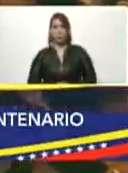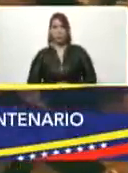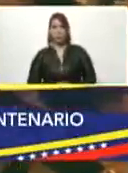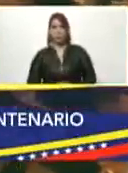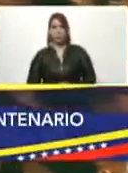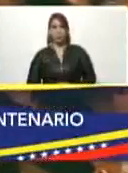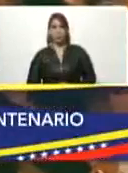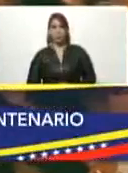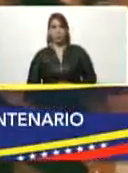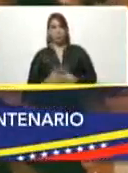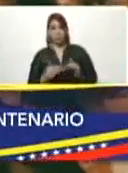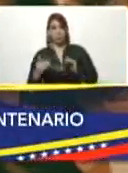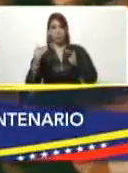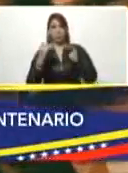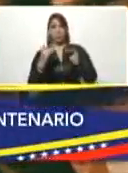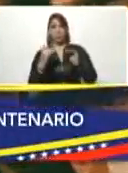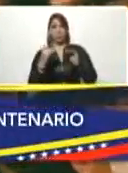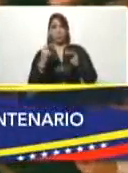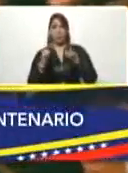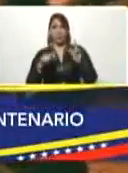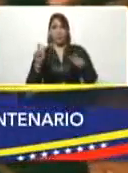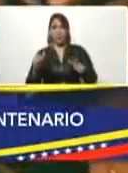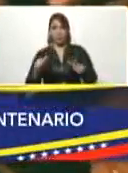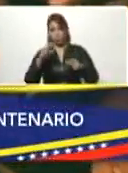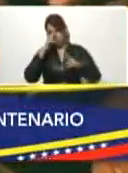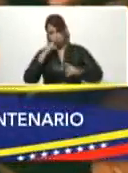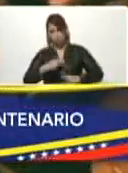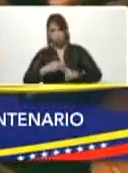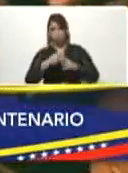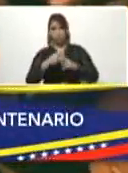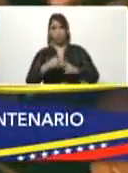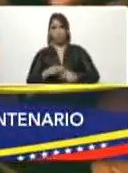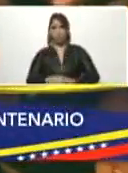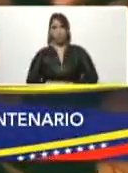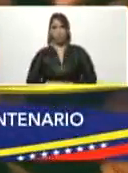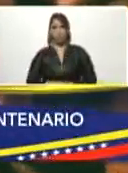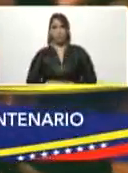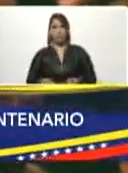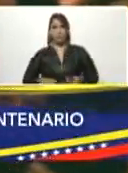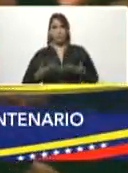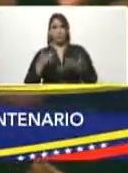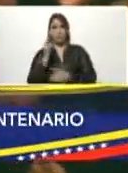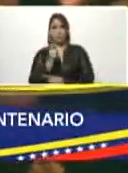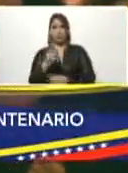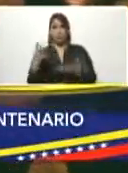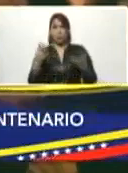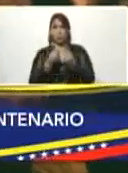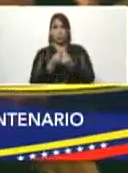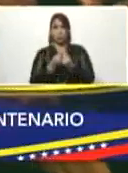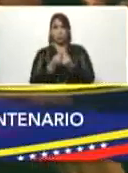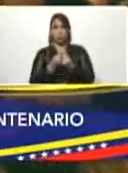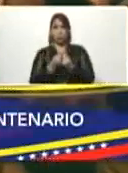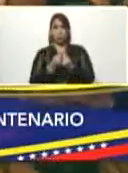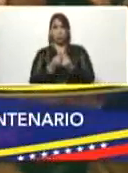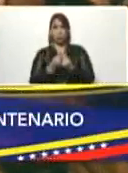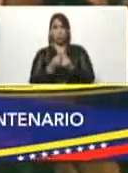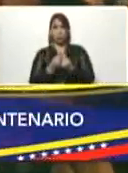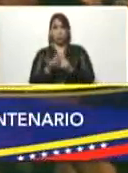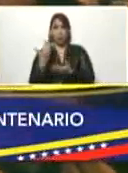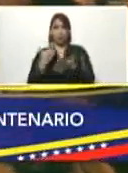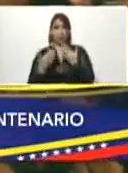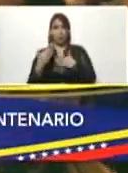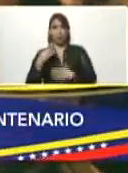tono con este coloquio, de gentes de honor, que se den a la tarea junto con los imperios, antiguos imperios